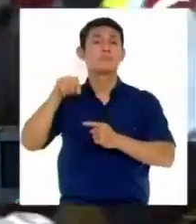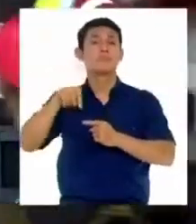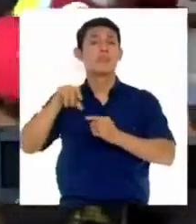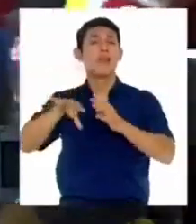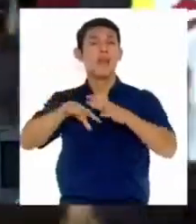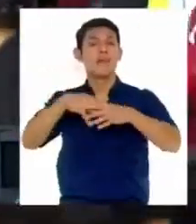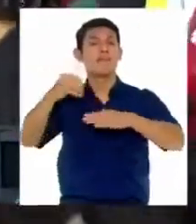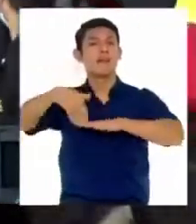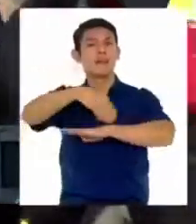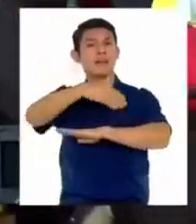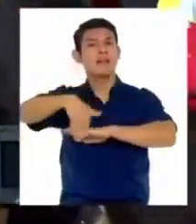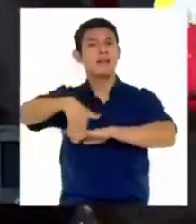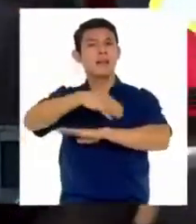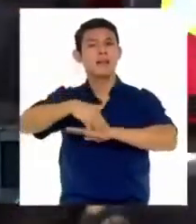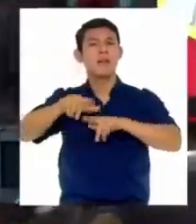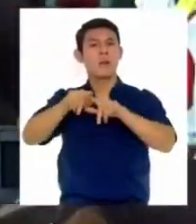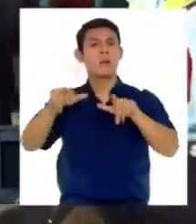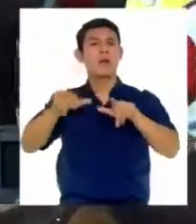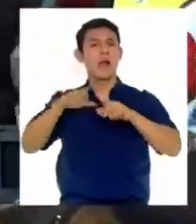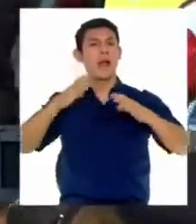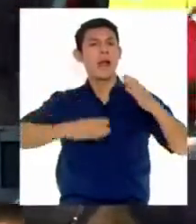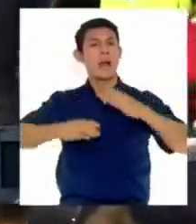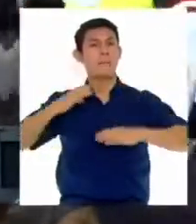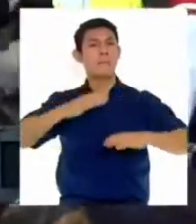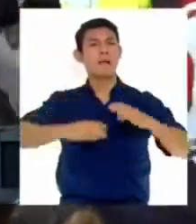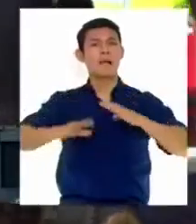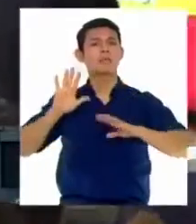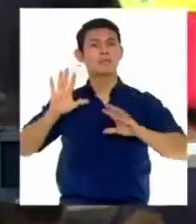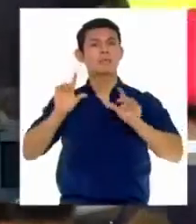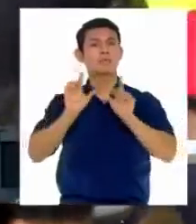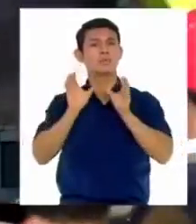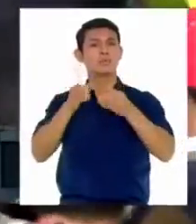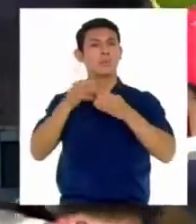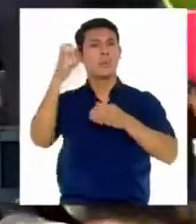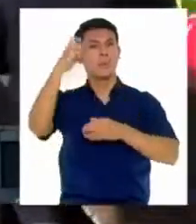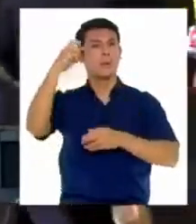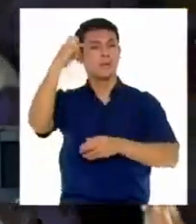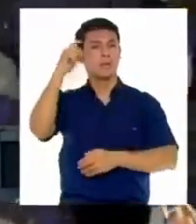local de campaña de Perú Libre en el distrito de Tacabamba, provincia de